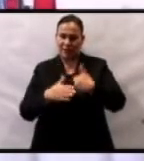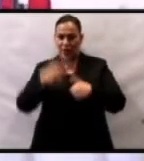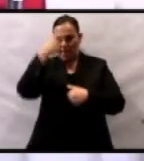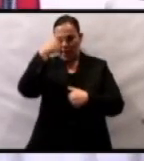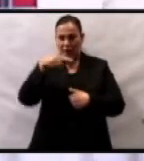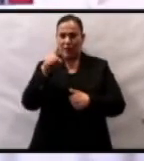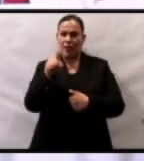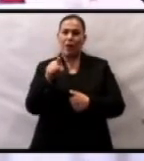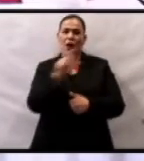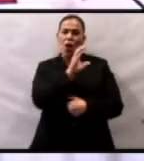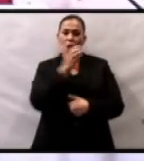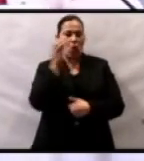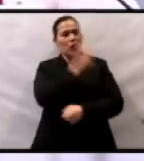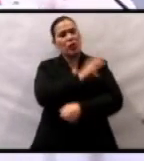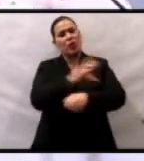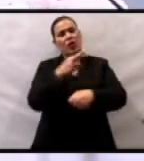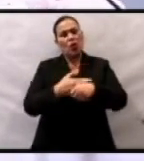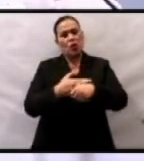Barba, coordinadora general de